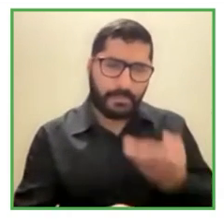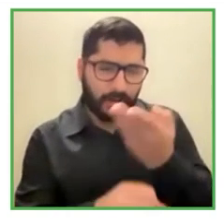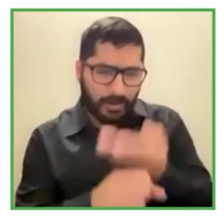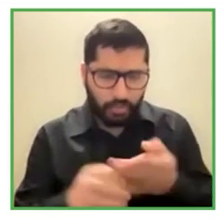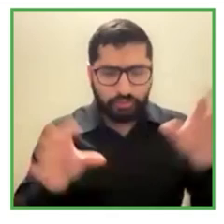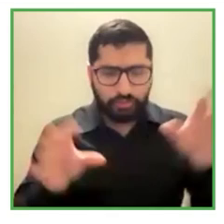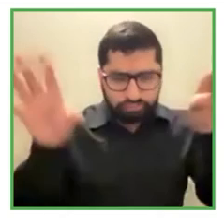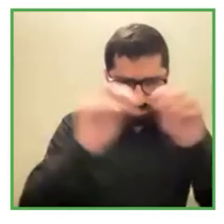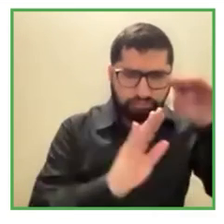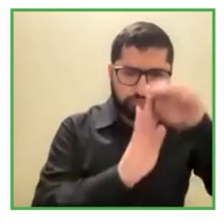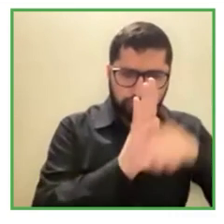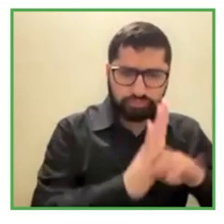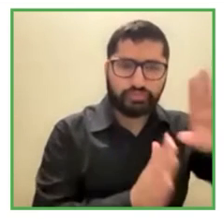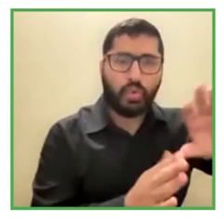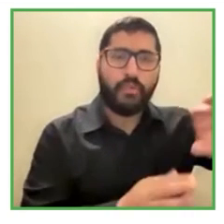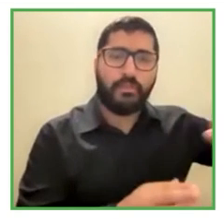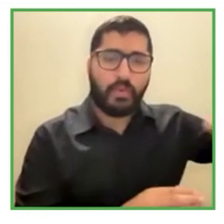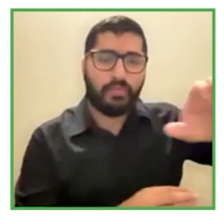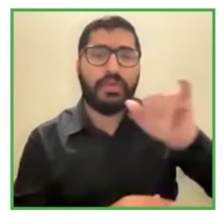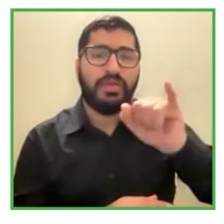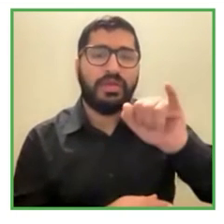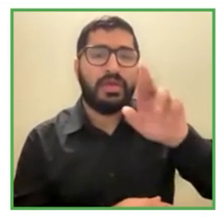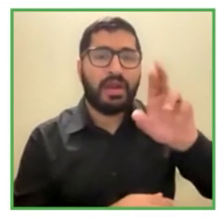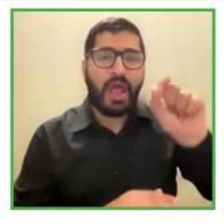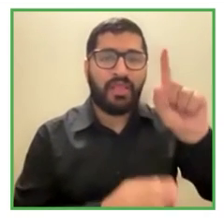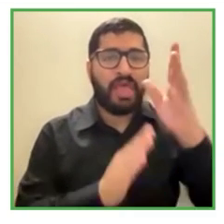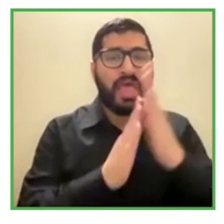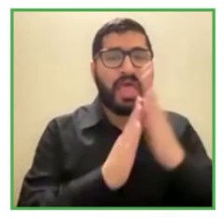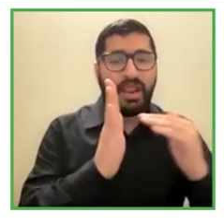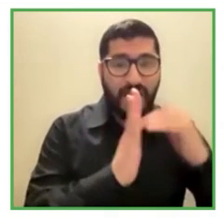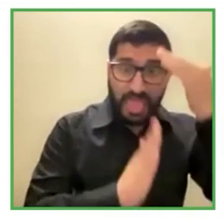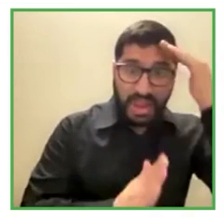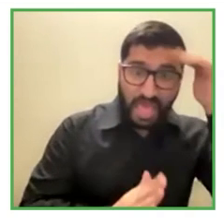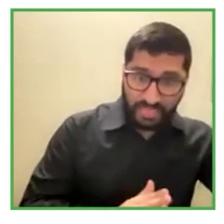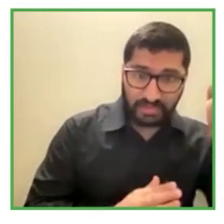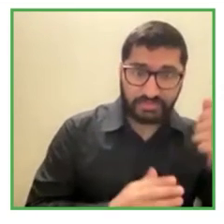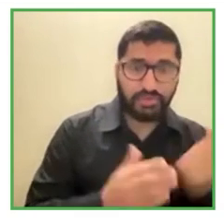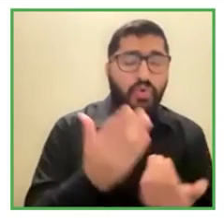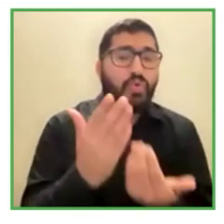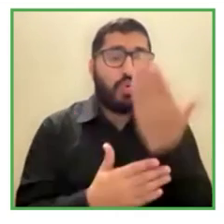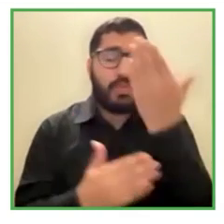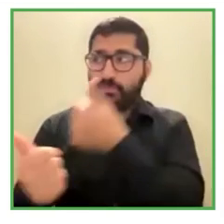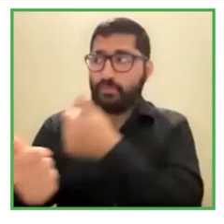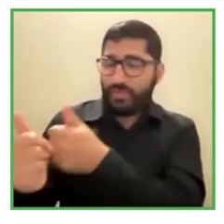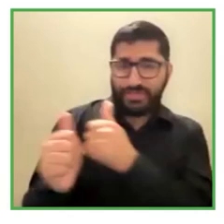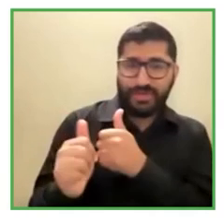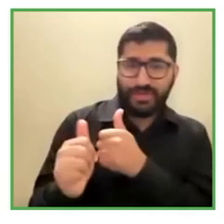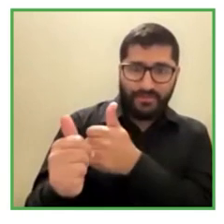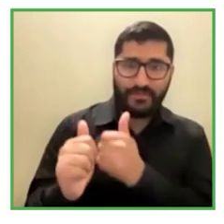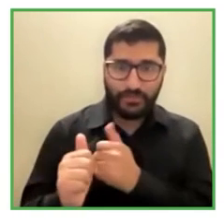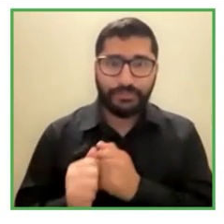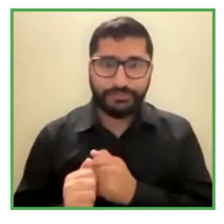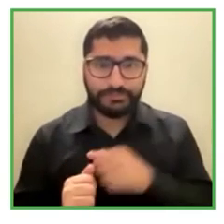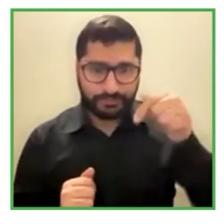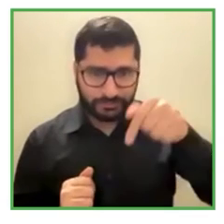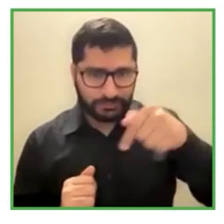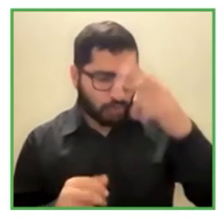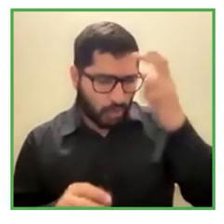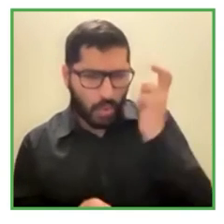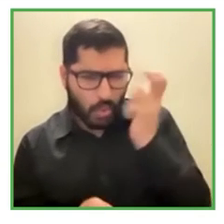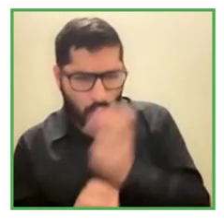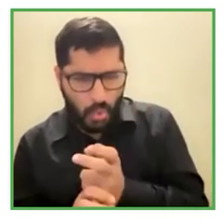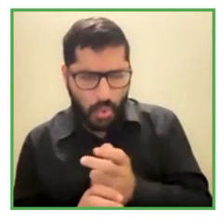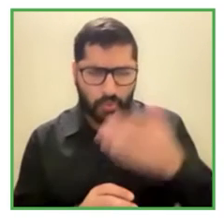estamos encontrando que no es difícil porque ya tenemos 10 años de experiencia y el cómo asociarnos